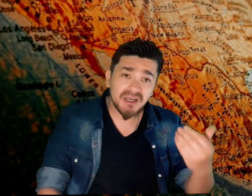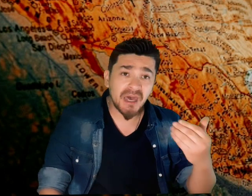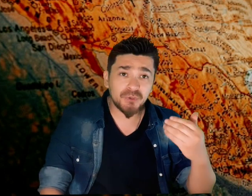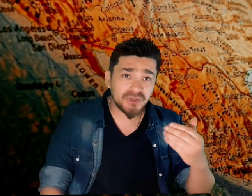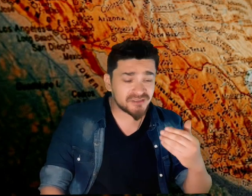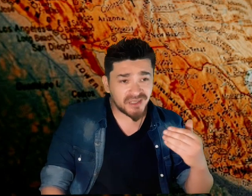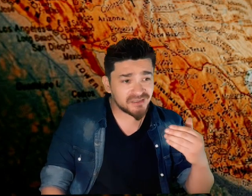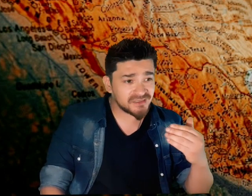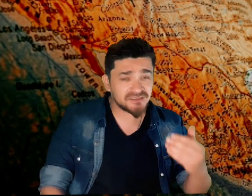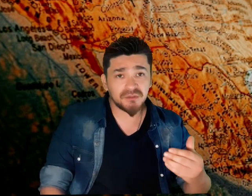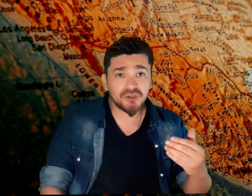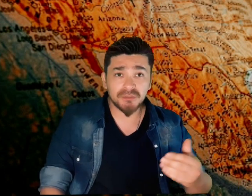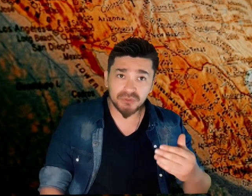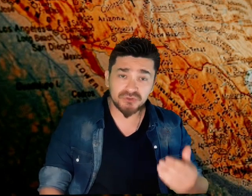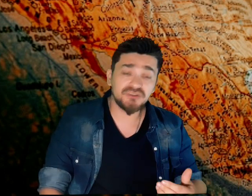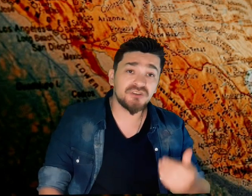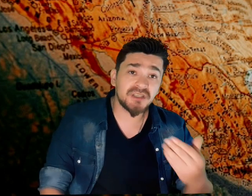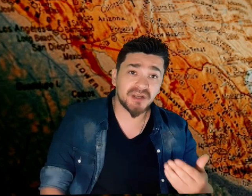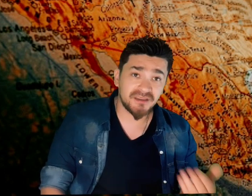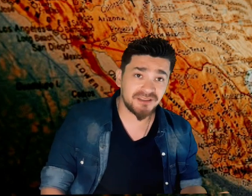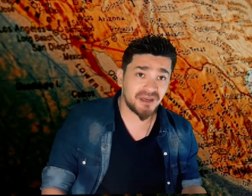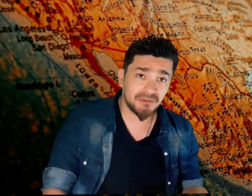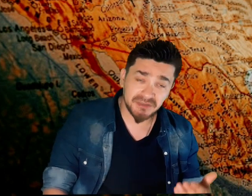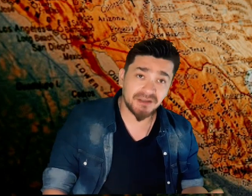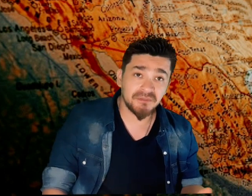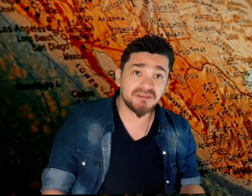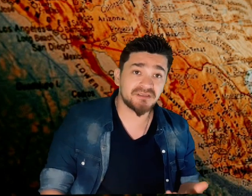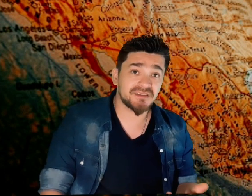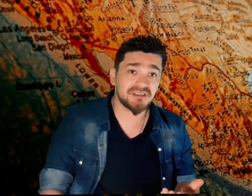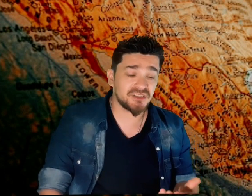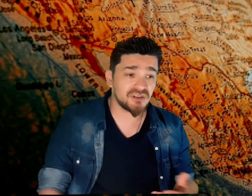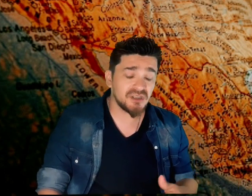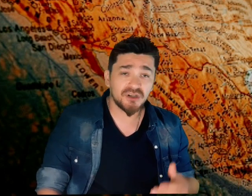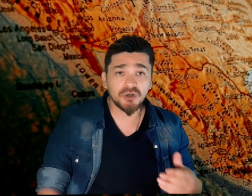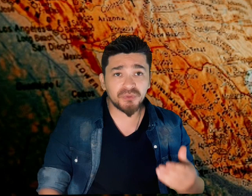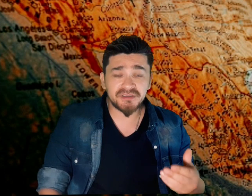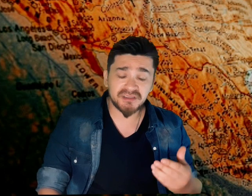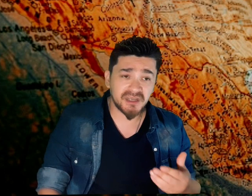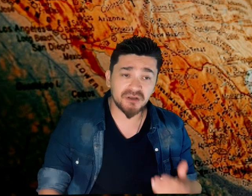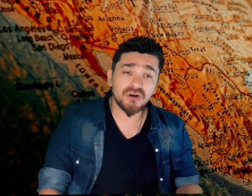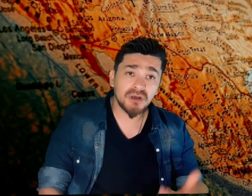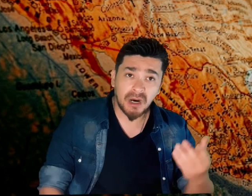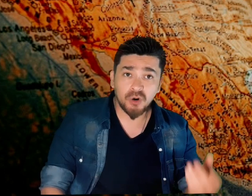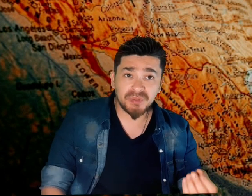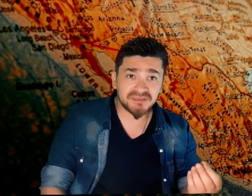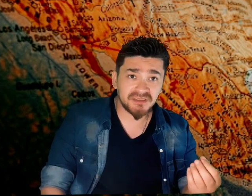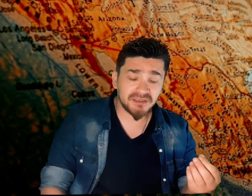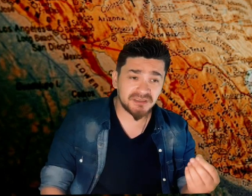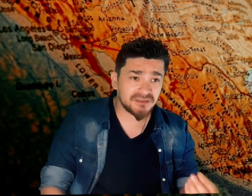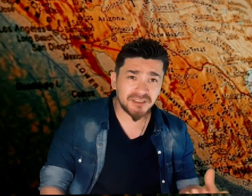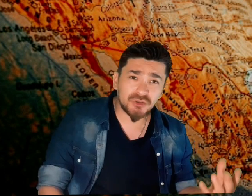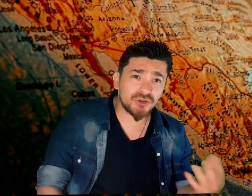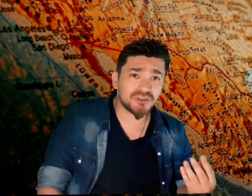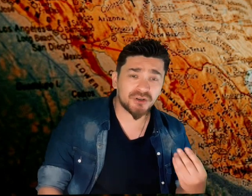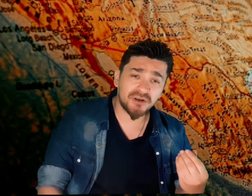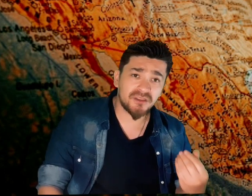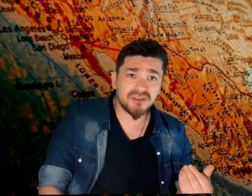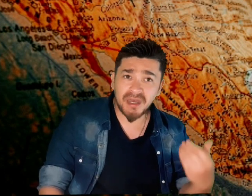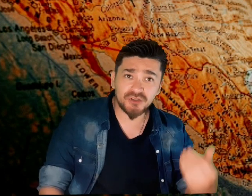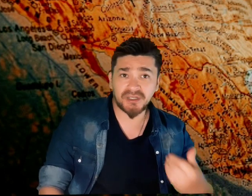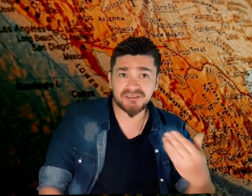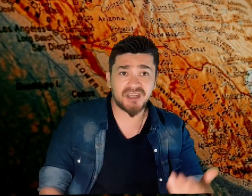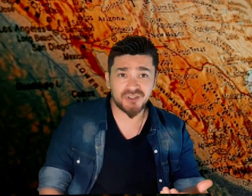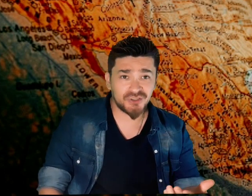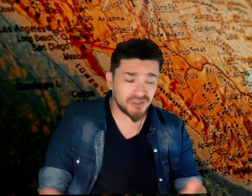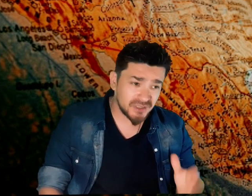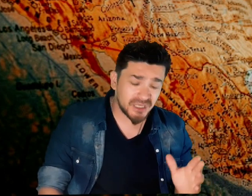pobreza. La pobreza se vino reproduciendo día tras día, lamentablemente es así, ¿no? No podés hacer cargo a un presidente de todos los errores de